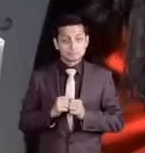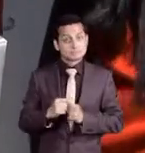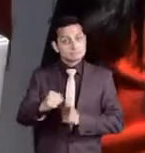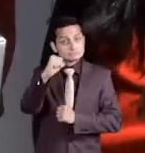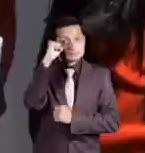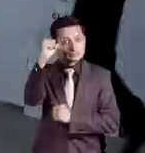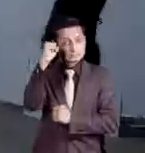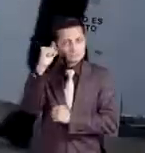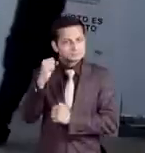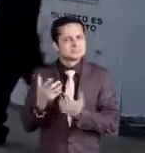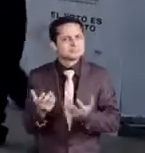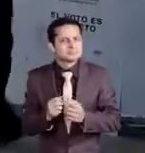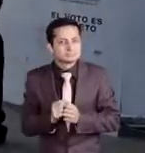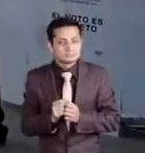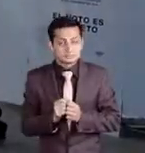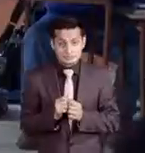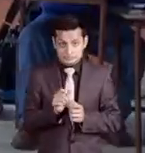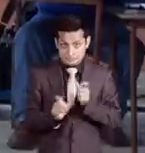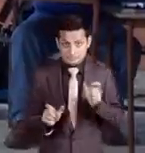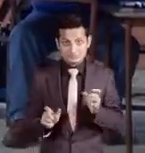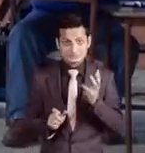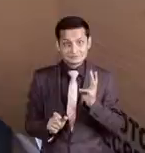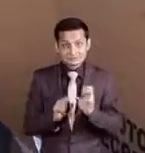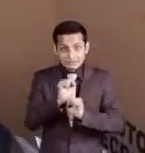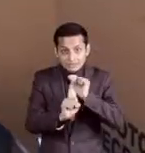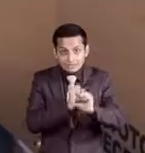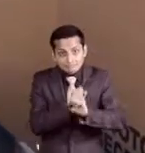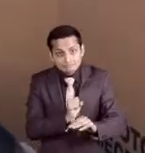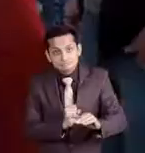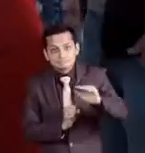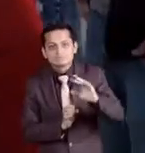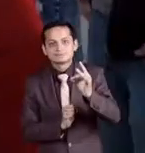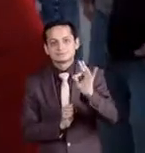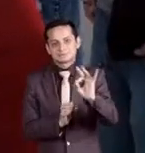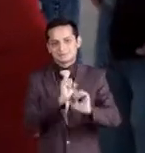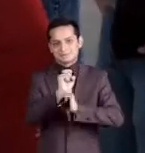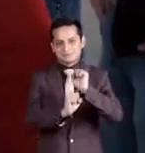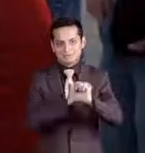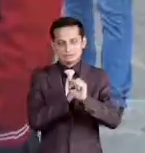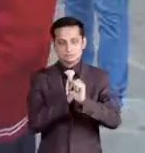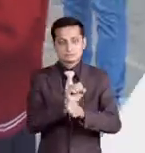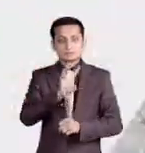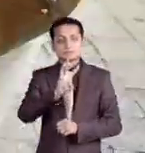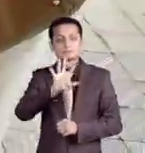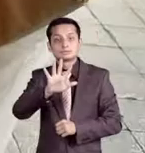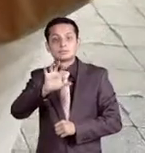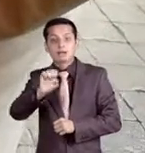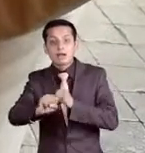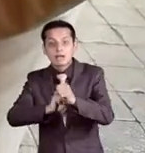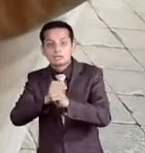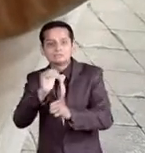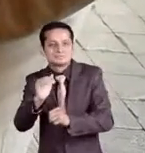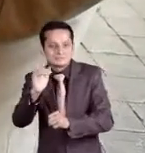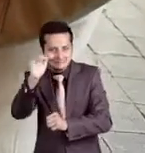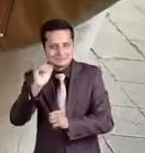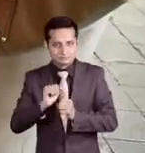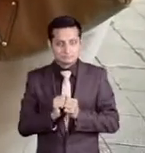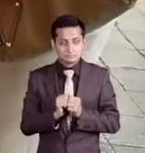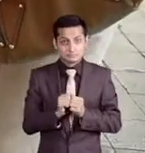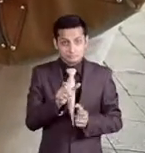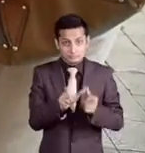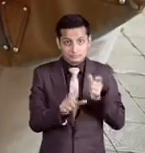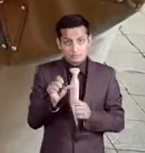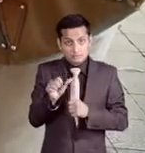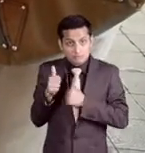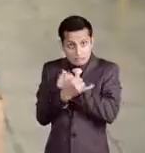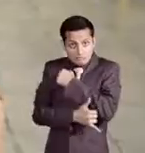voto facultativo, reconociendo este derecho para las personas entre los 16 y 18 años de edad, mayores de